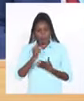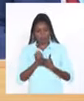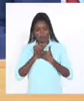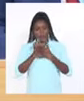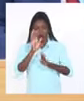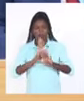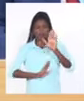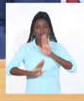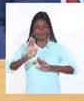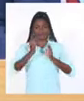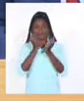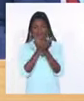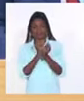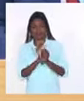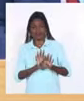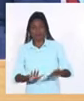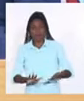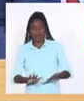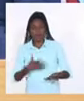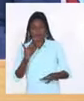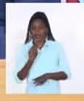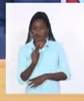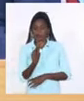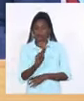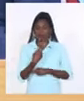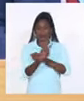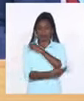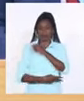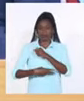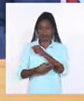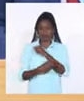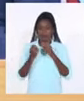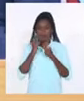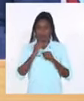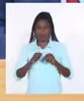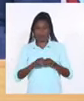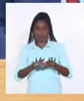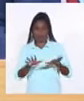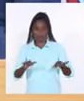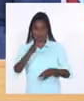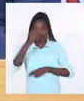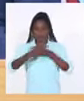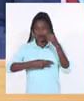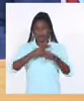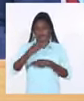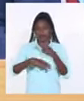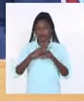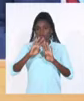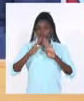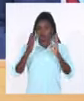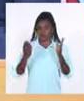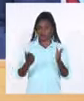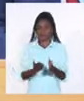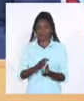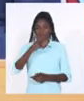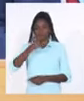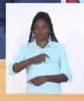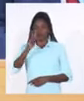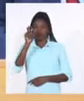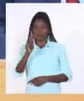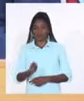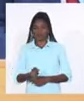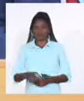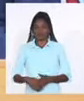defender la paz y el multilateralismo y promover la realización de todos los derechos humanos